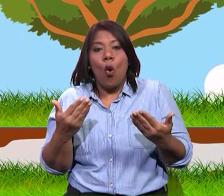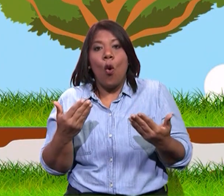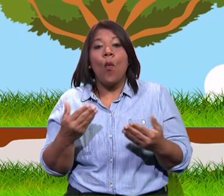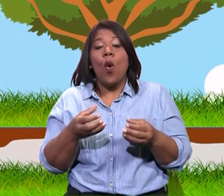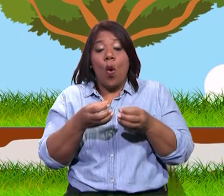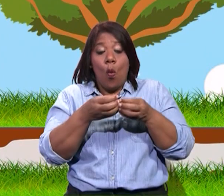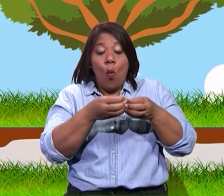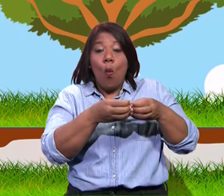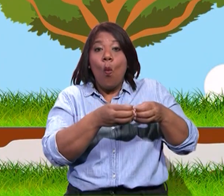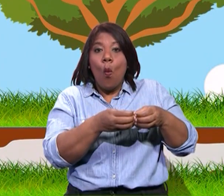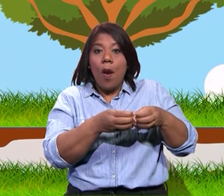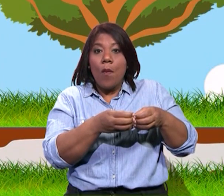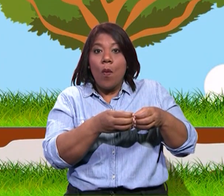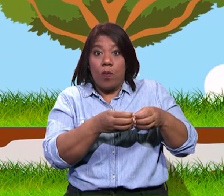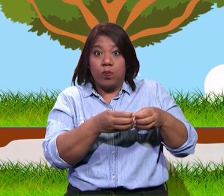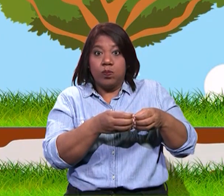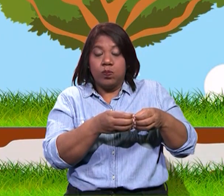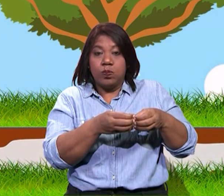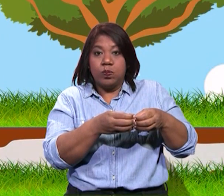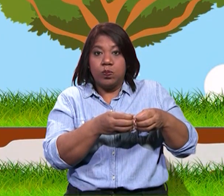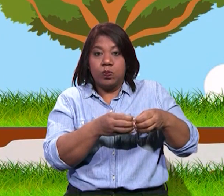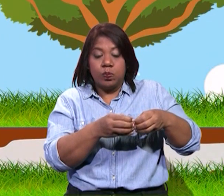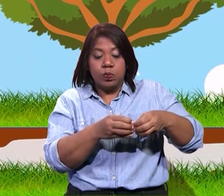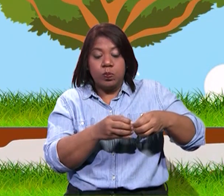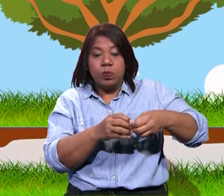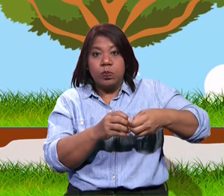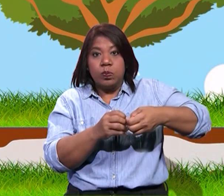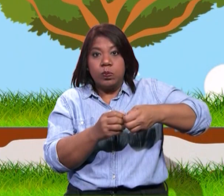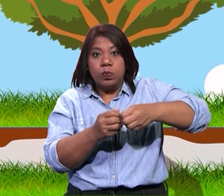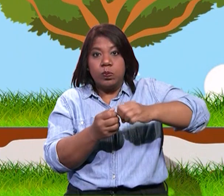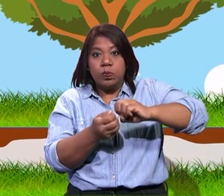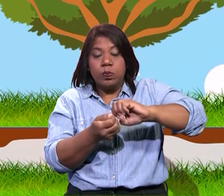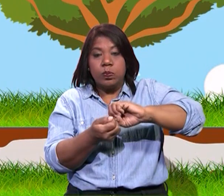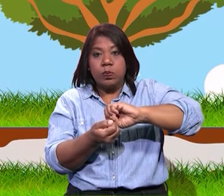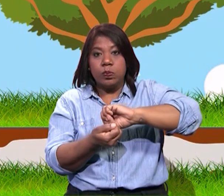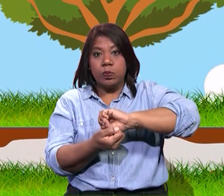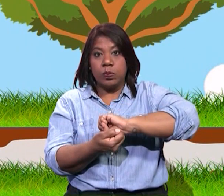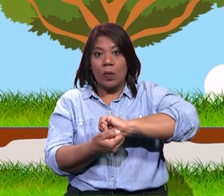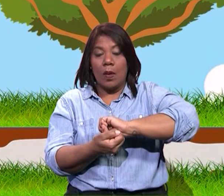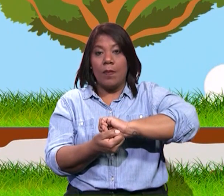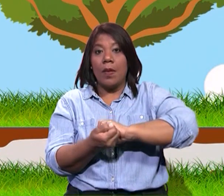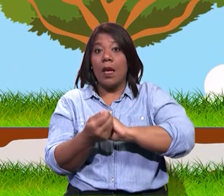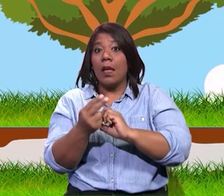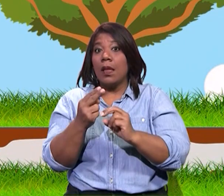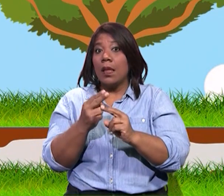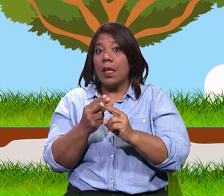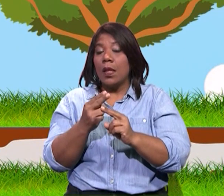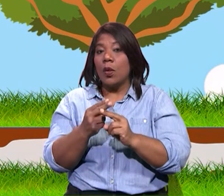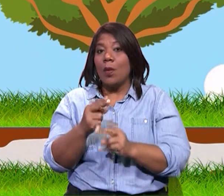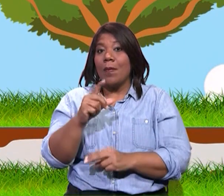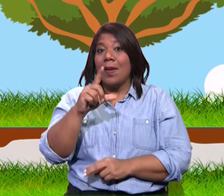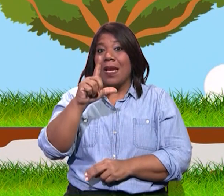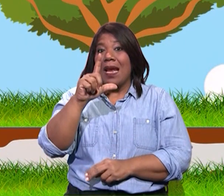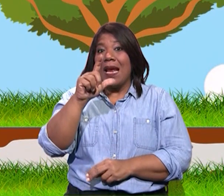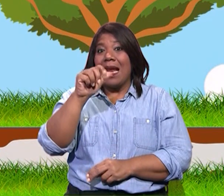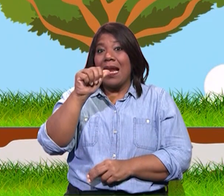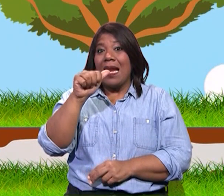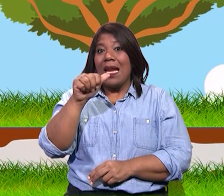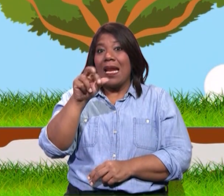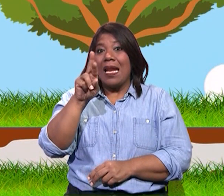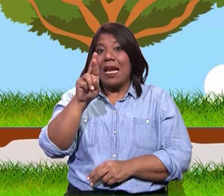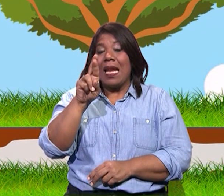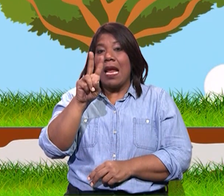el huevo. Luego ella se transforma en una larva, que parecen como gusanitos. Todo esto